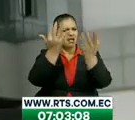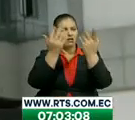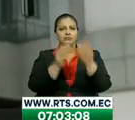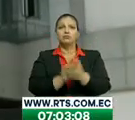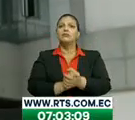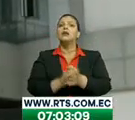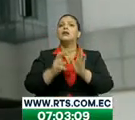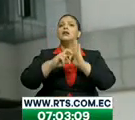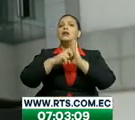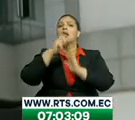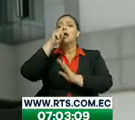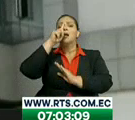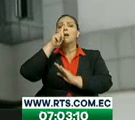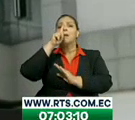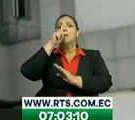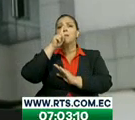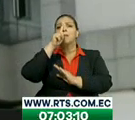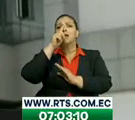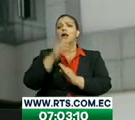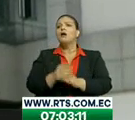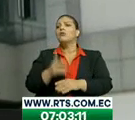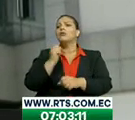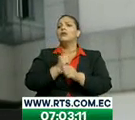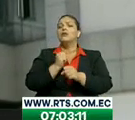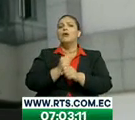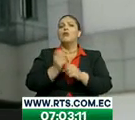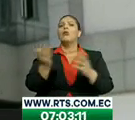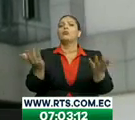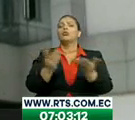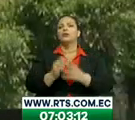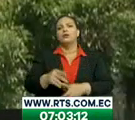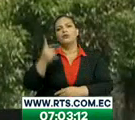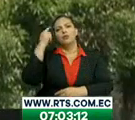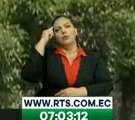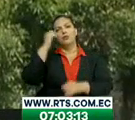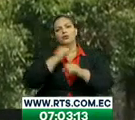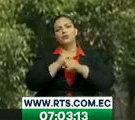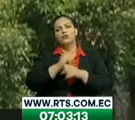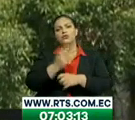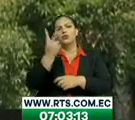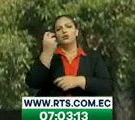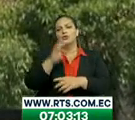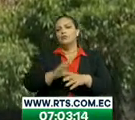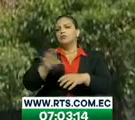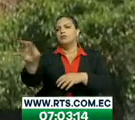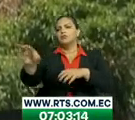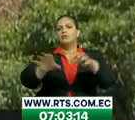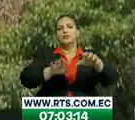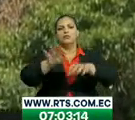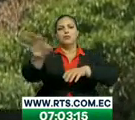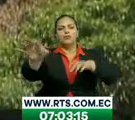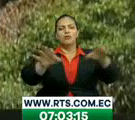se encuentran distribuidos en 12 instituciones públicas hasta que se defina la